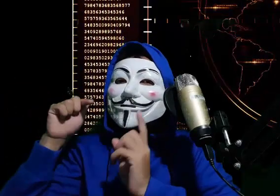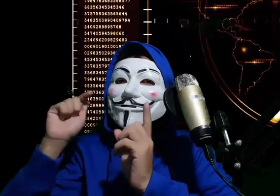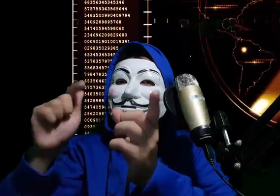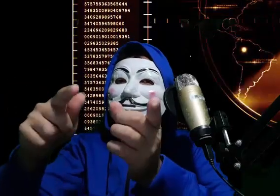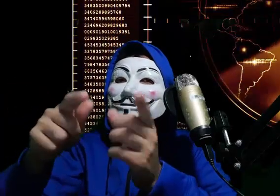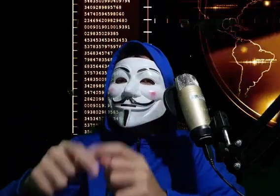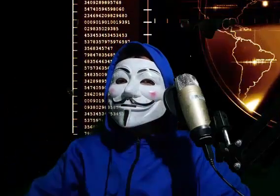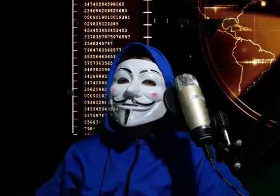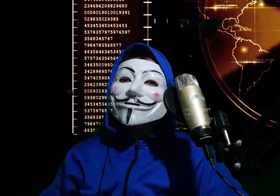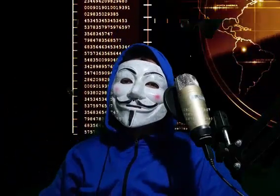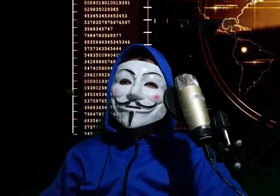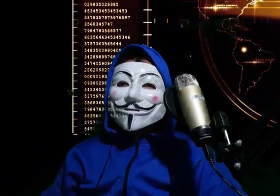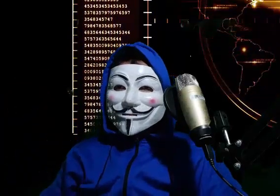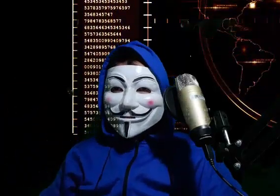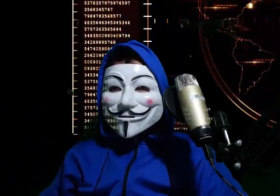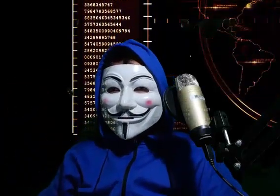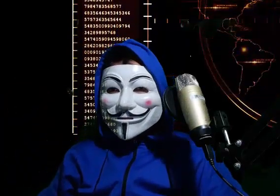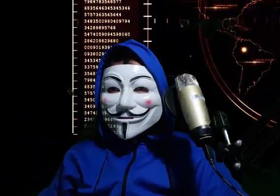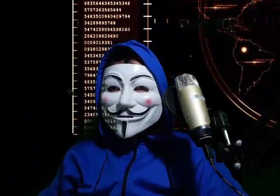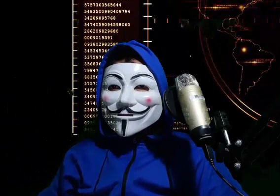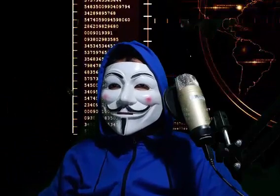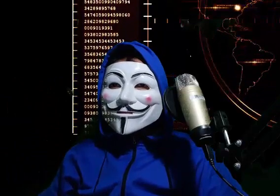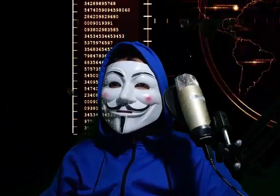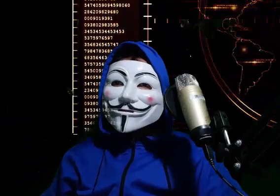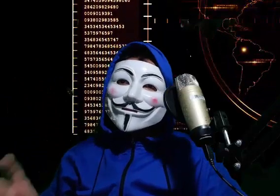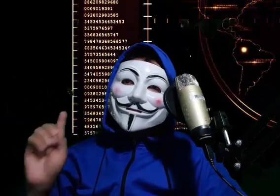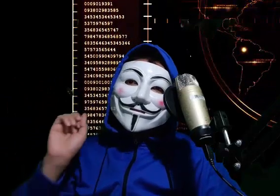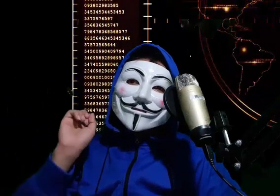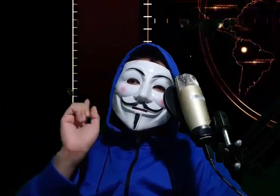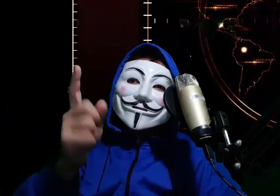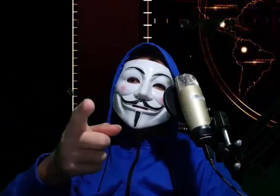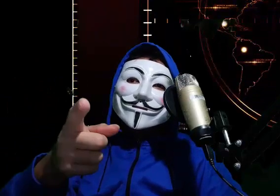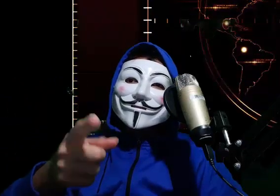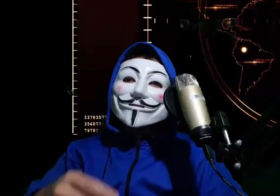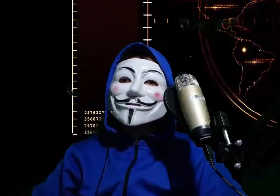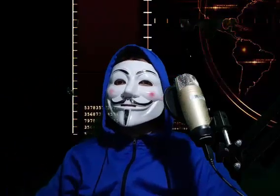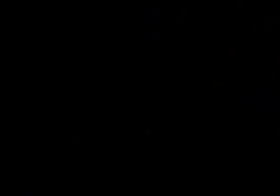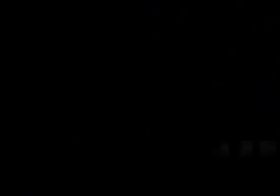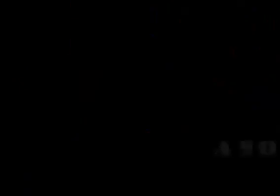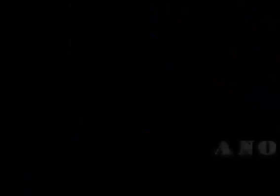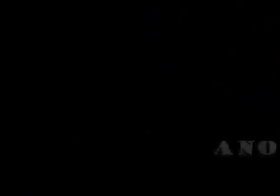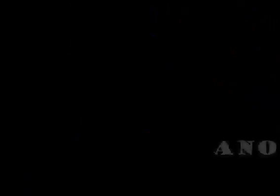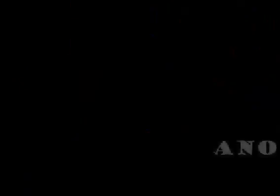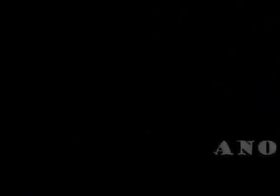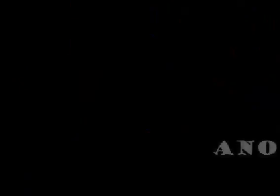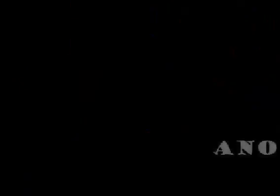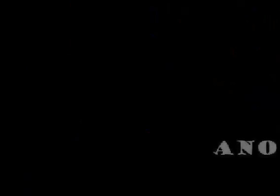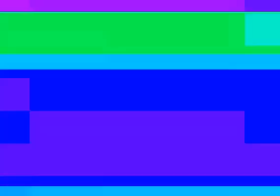les dejaré en la descripción. Nos veremos en un próximo capítulo. Hasta pronto.